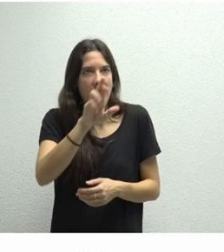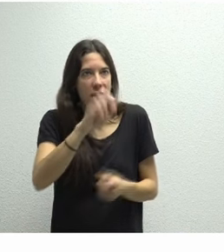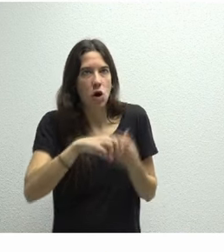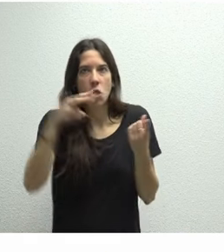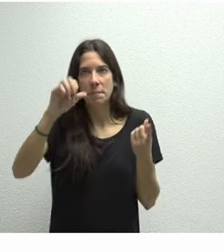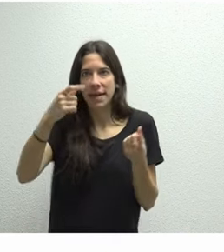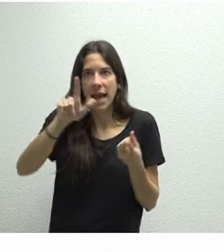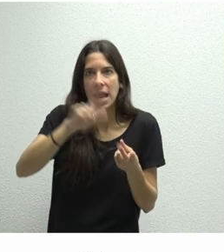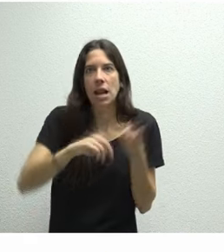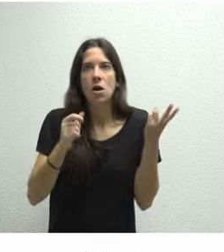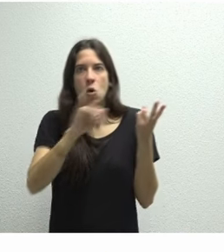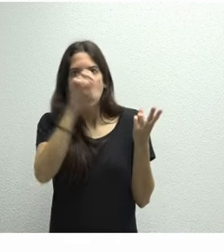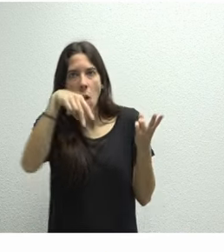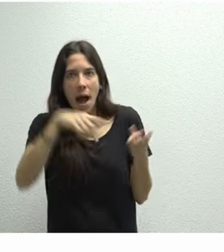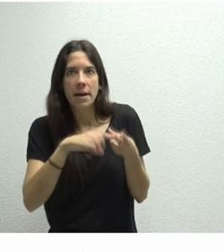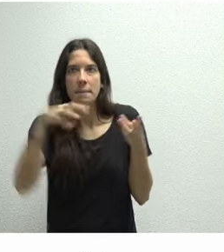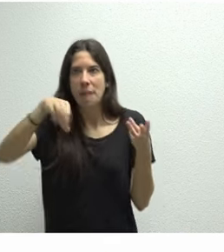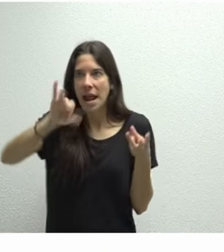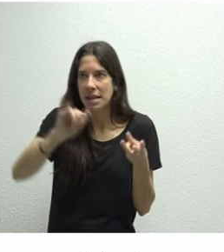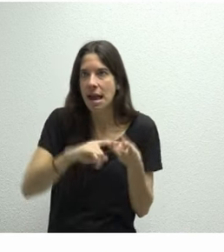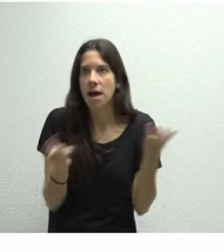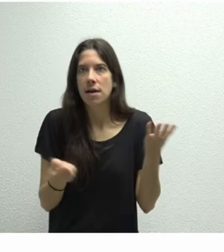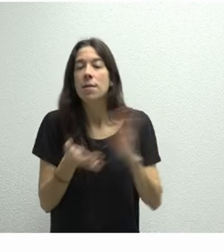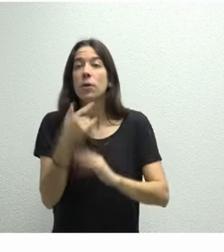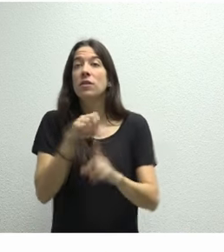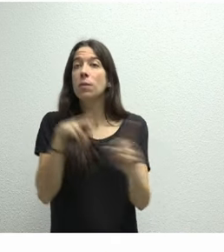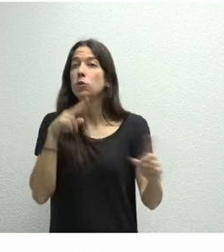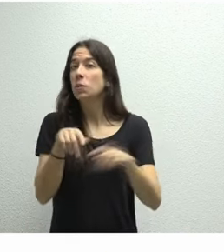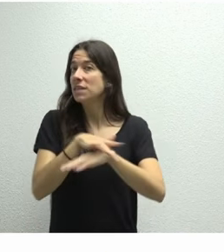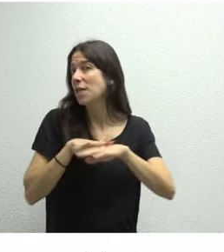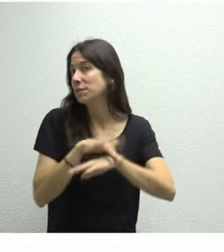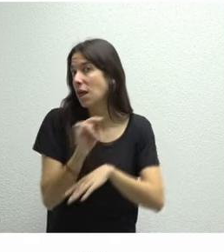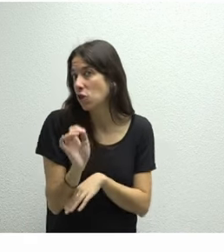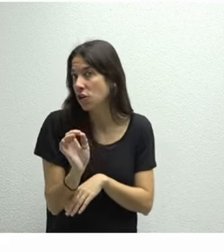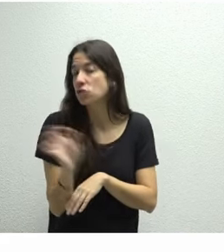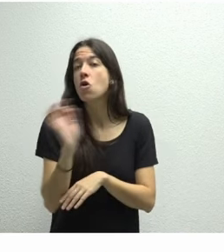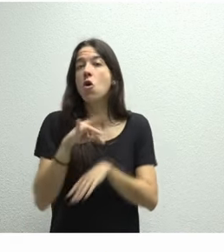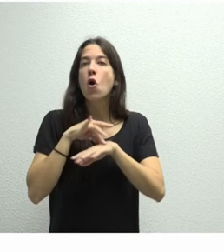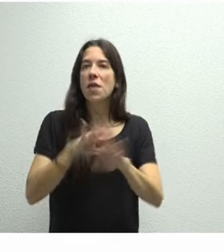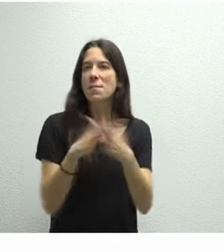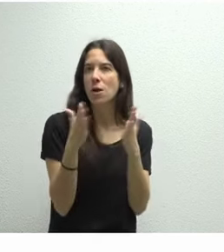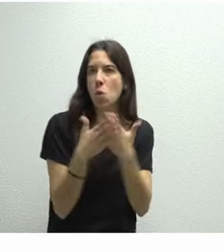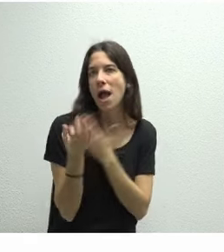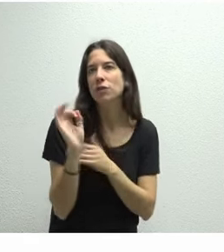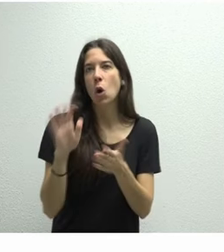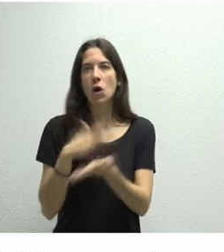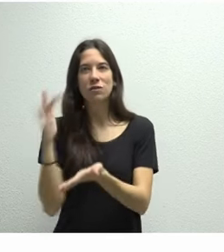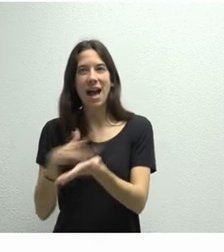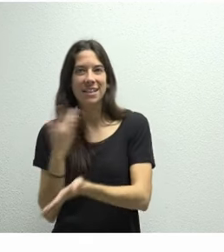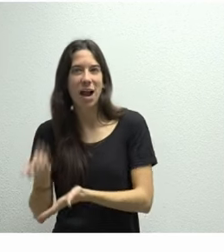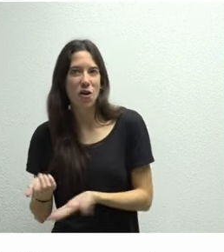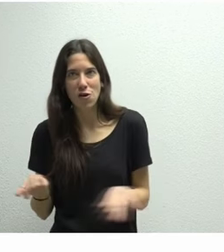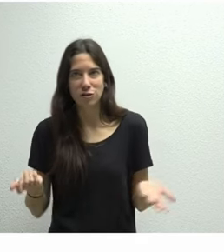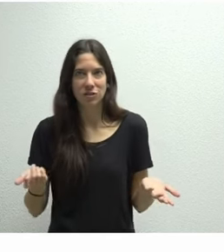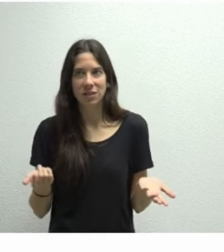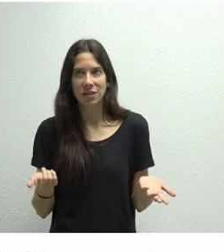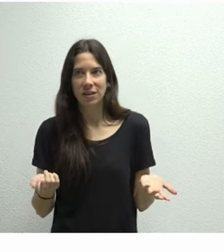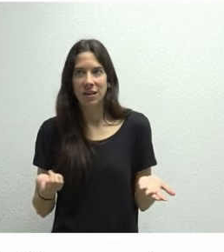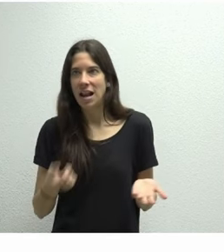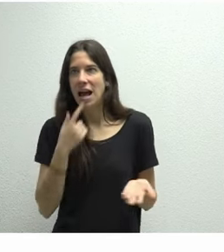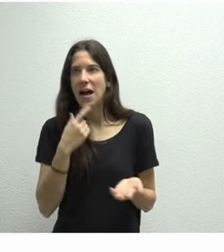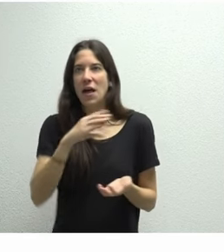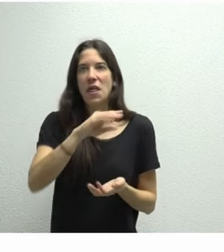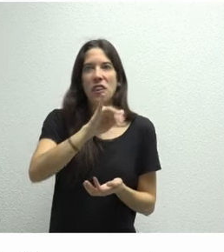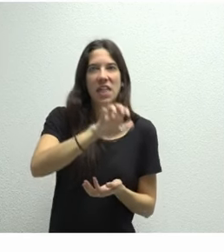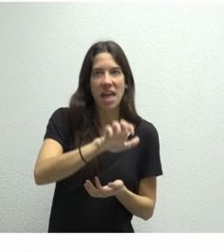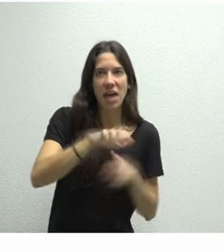María etcétera no pero desde el punto de vista de las administraciones o desde los manuales o desde los catálogos c 10 ha 11